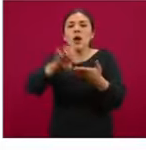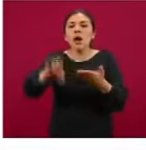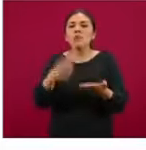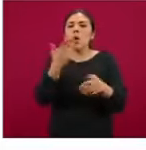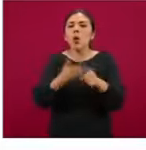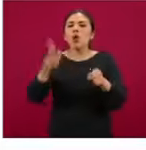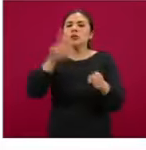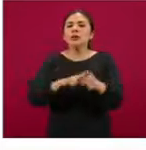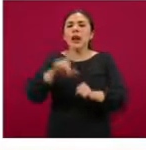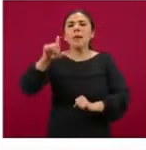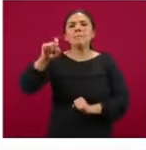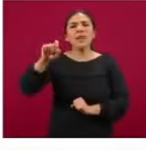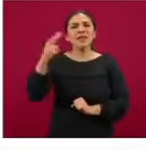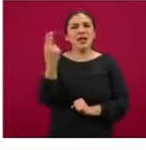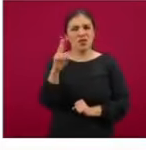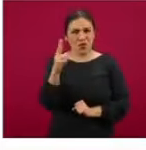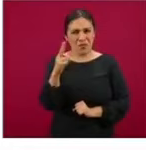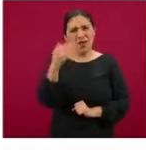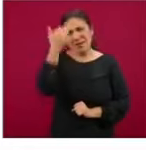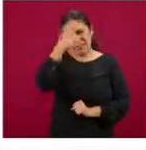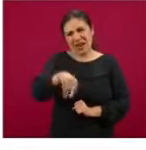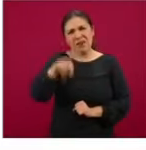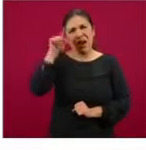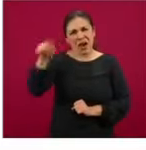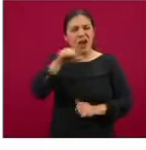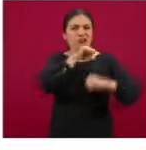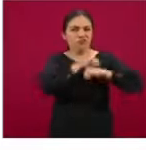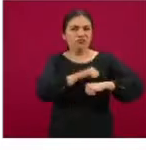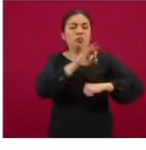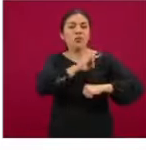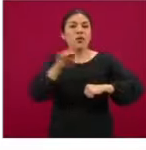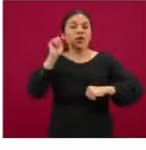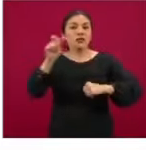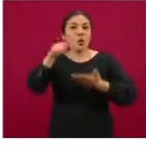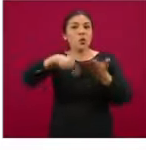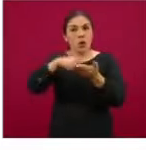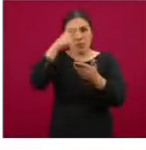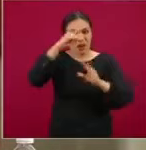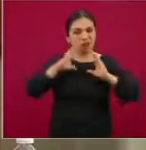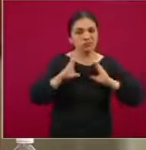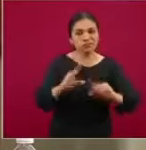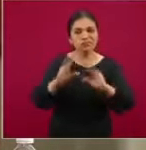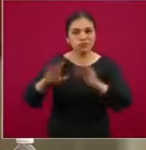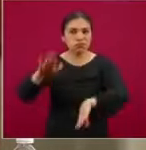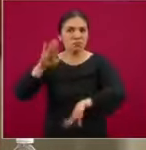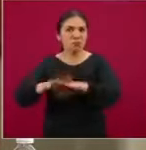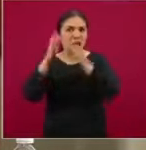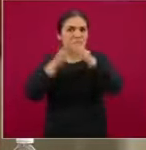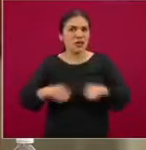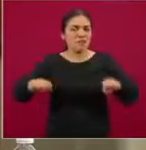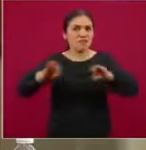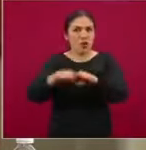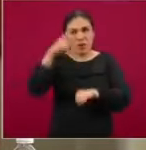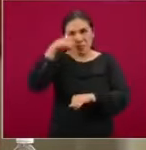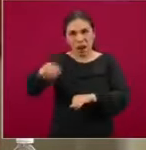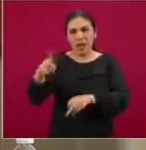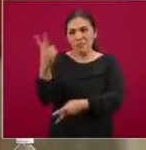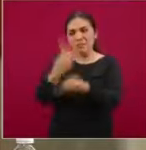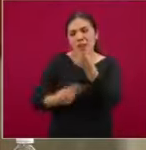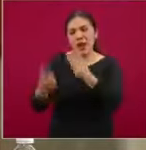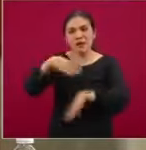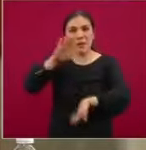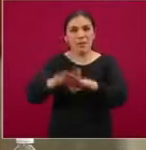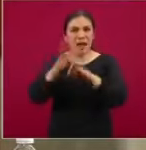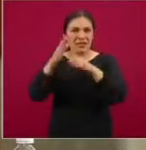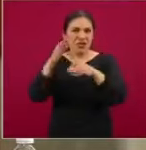Hospital 20 de Noviembre, sabemos que puede ser un gran centro formador regional de recursos humanos en